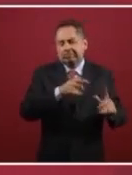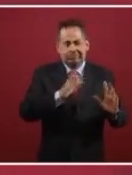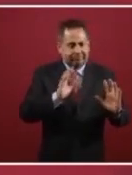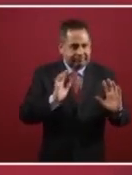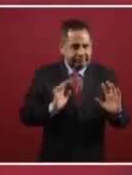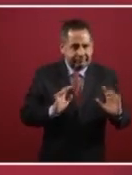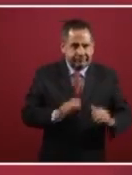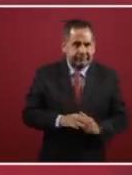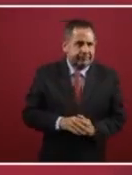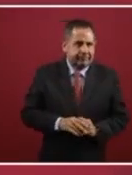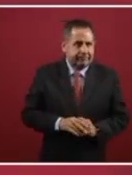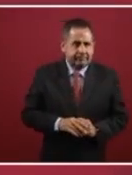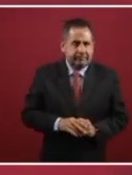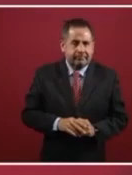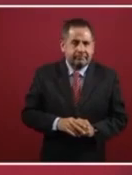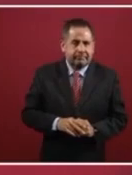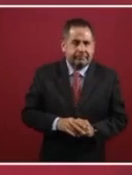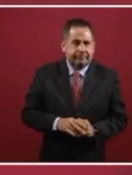de que